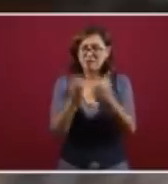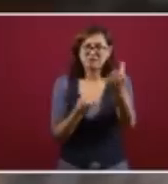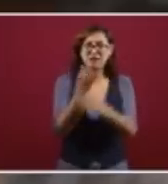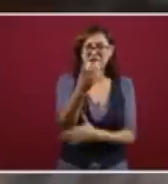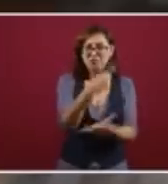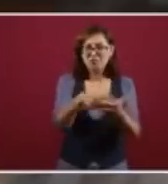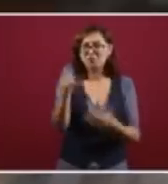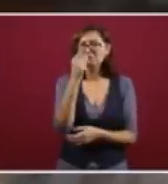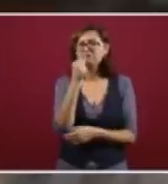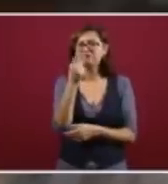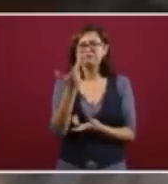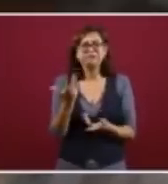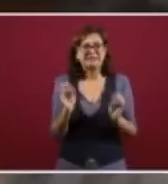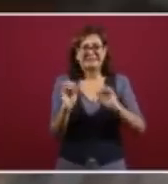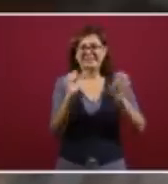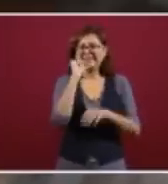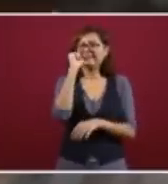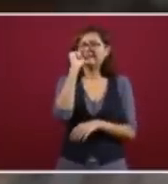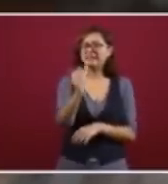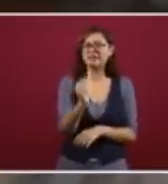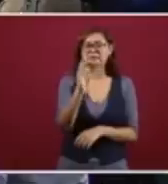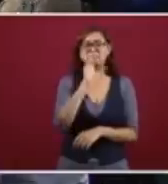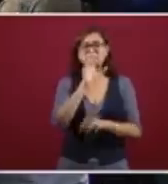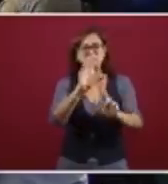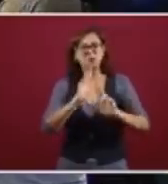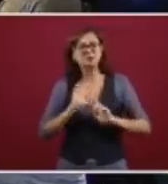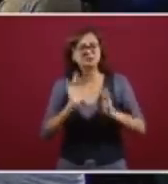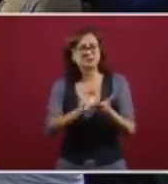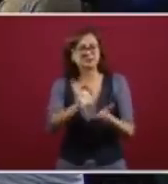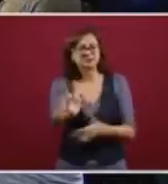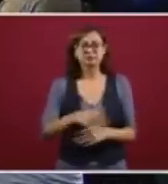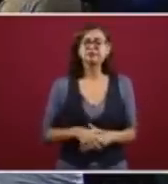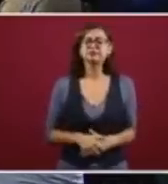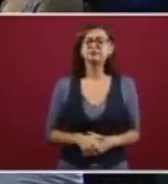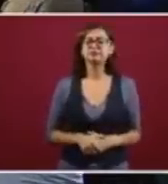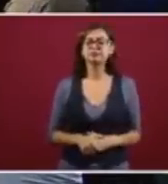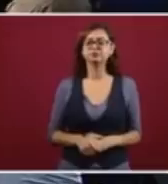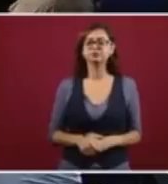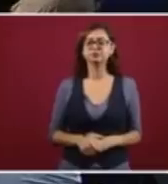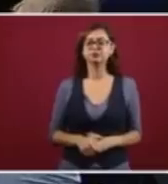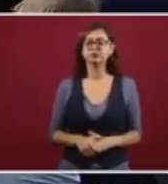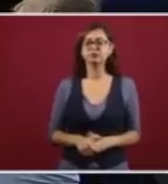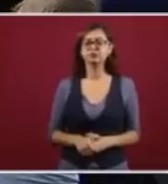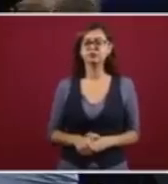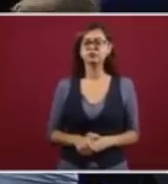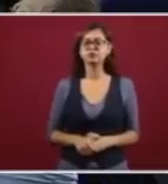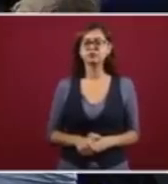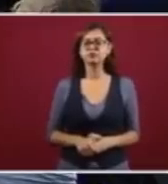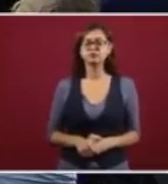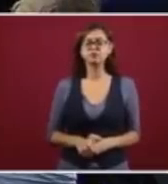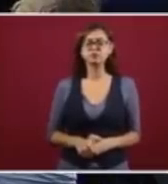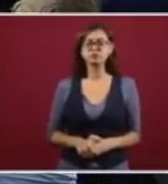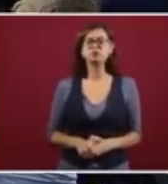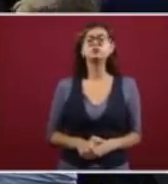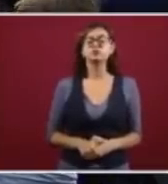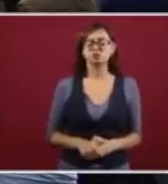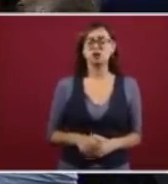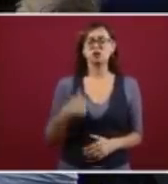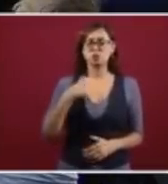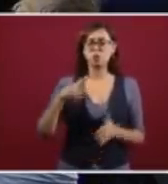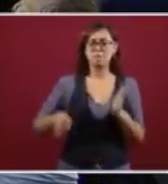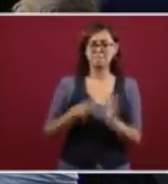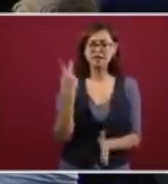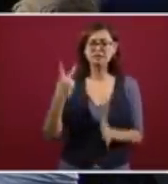sus compras. Gracias por su respuesta. Mire, yo he estado en Hidalgo varias